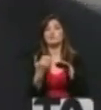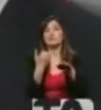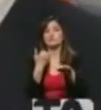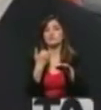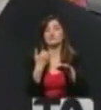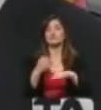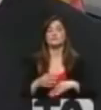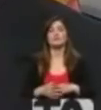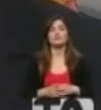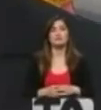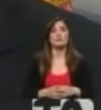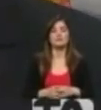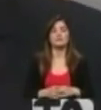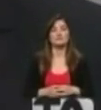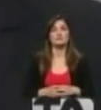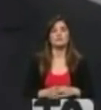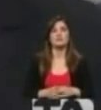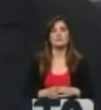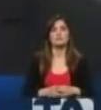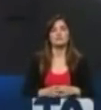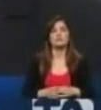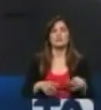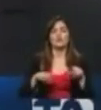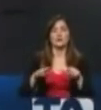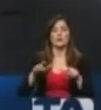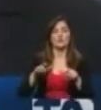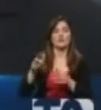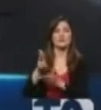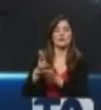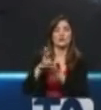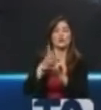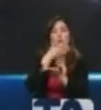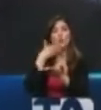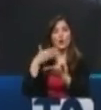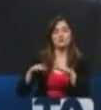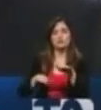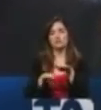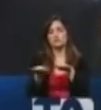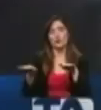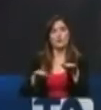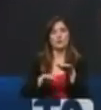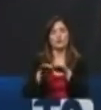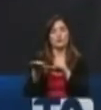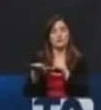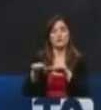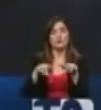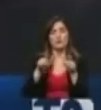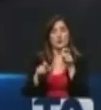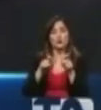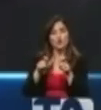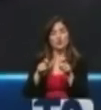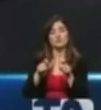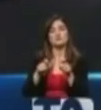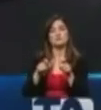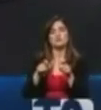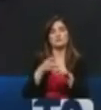se van a instalar señales de no estacionar para un poco mejorar la circulación local de las personas que llegan a